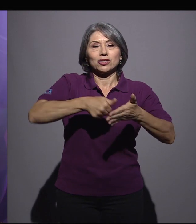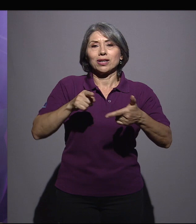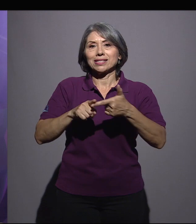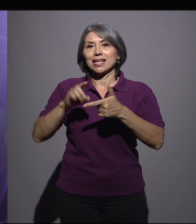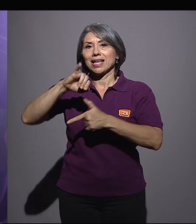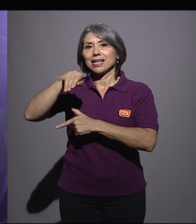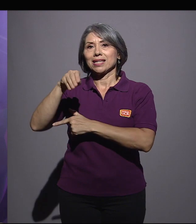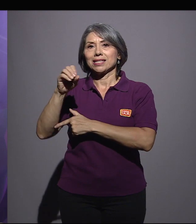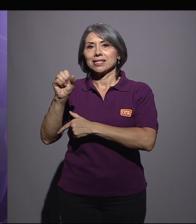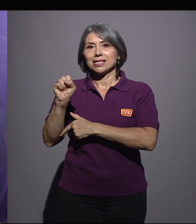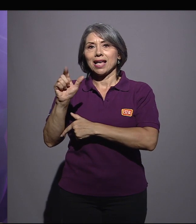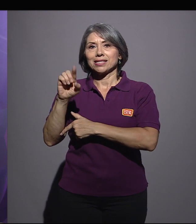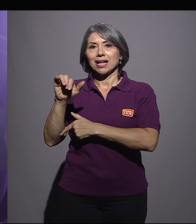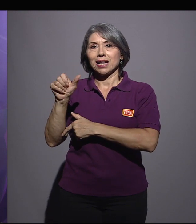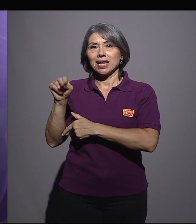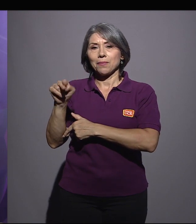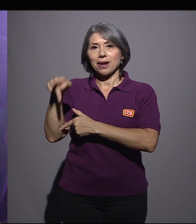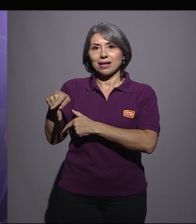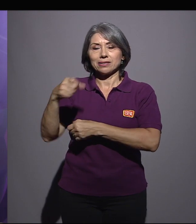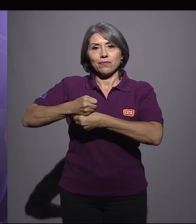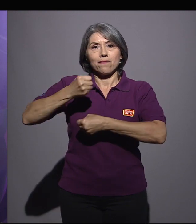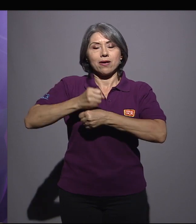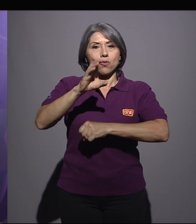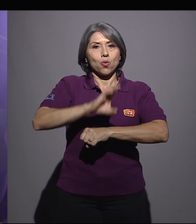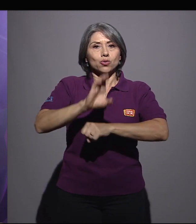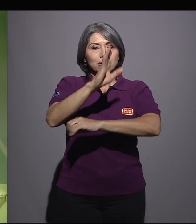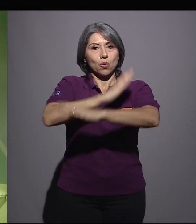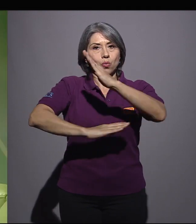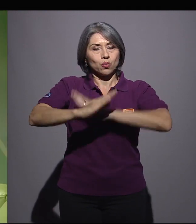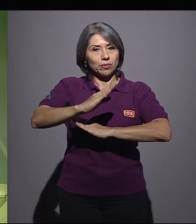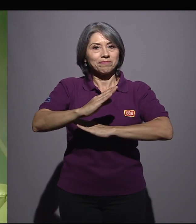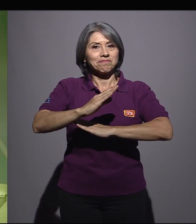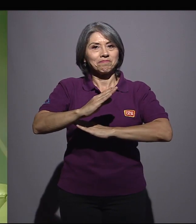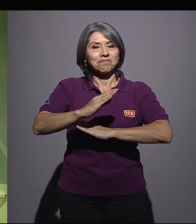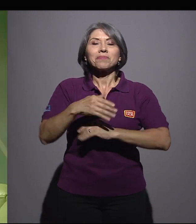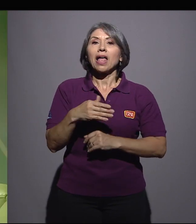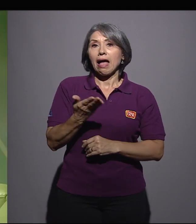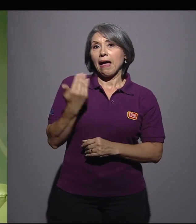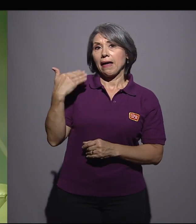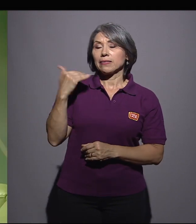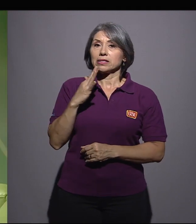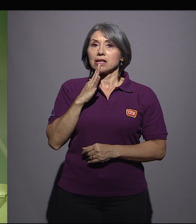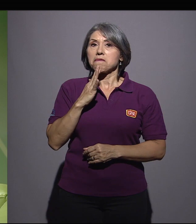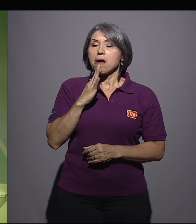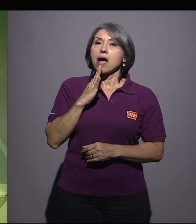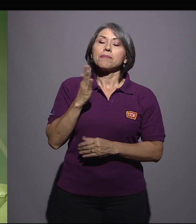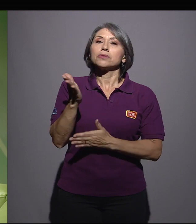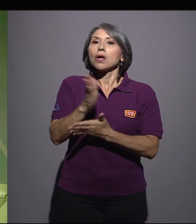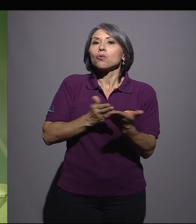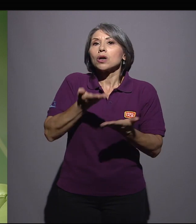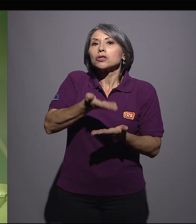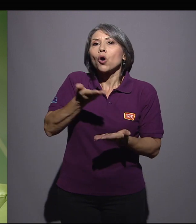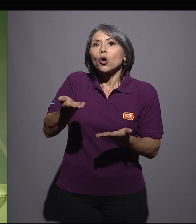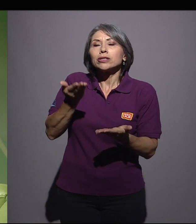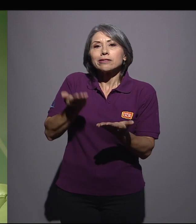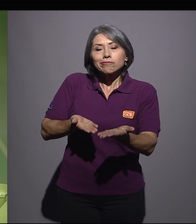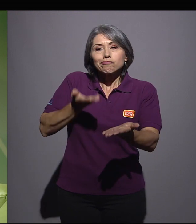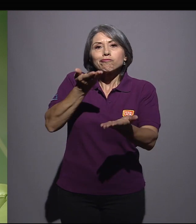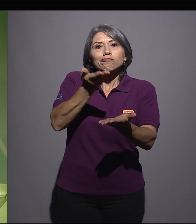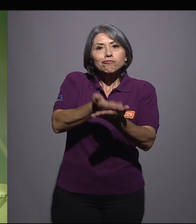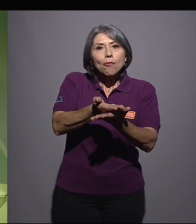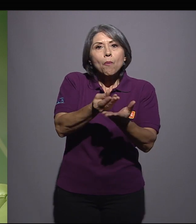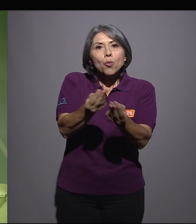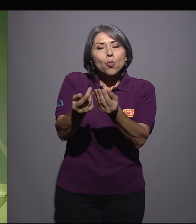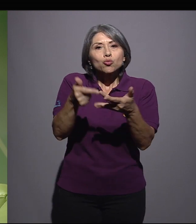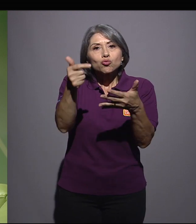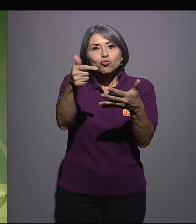Parajeles, quien es funcionaria del Consejo Nacional de Personas con Discapacidad. Mencionábamos en el bloque anterior algunas de las novedades que va a haber